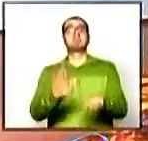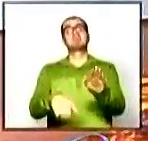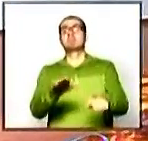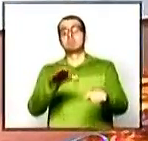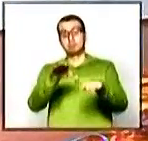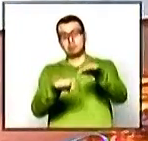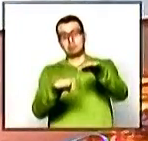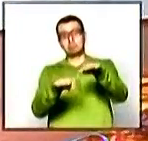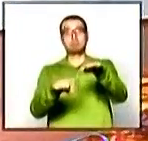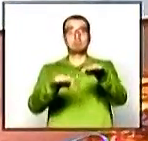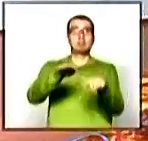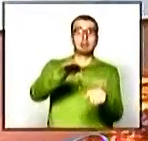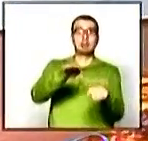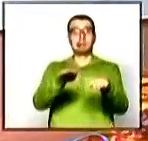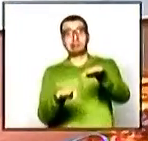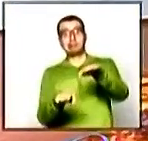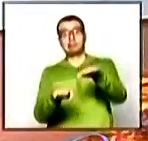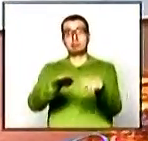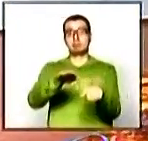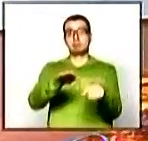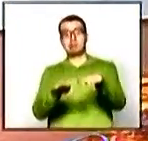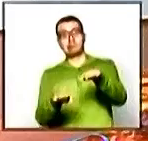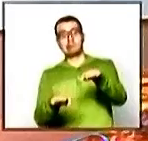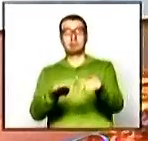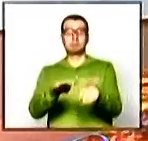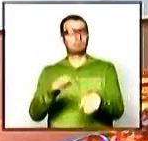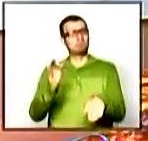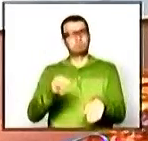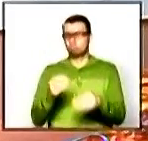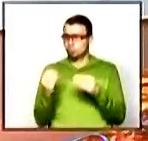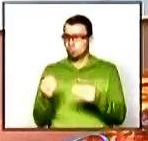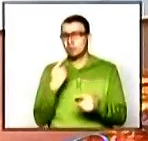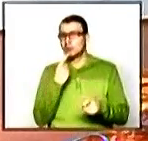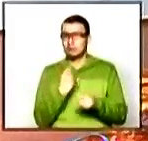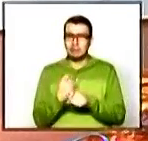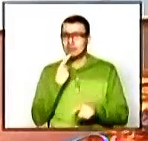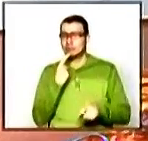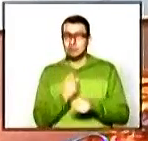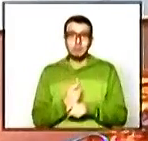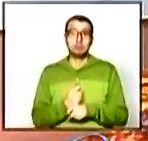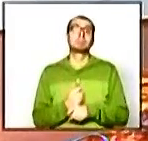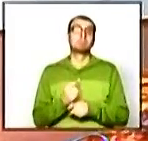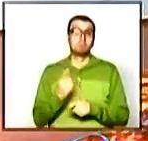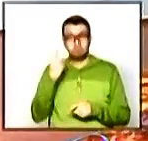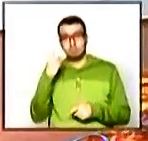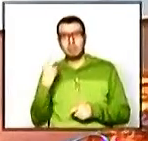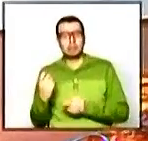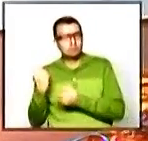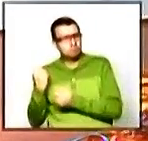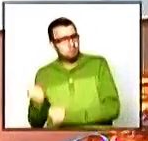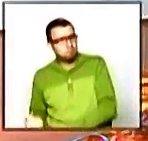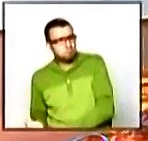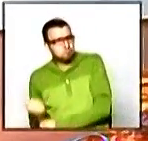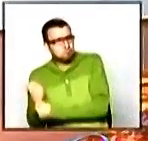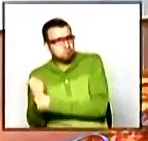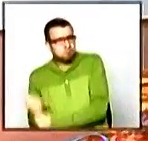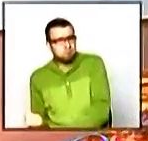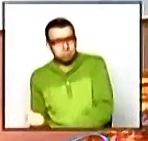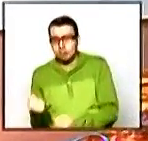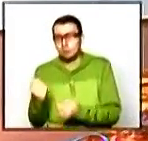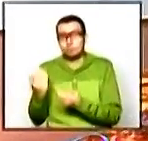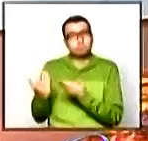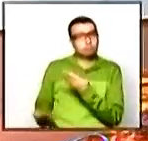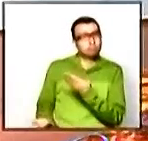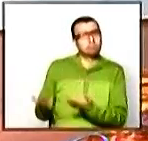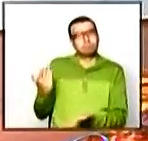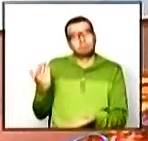posición, y si camina muchas veces, existe más peso en un lado que en el otro, y ese sobrepeso